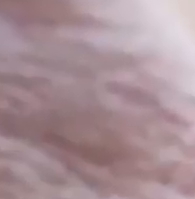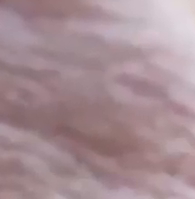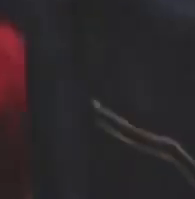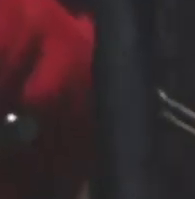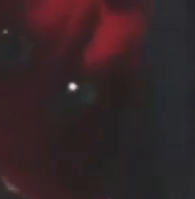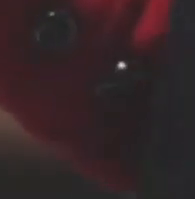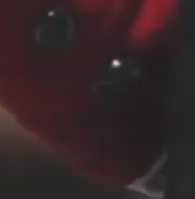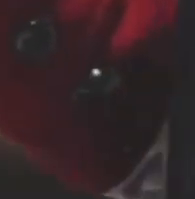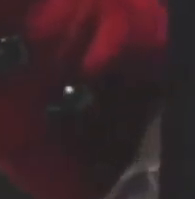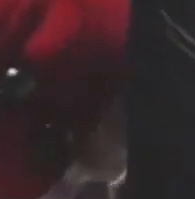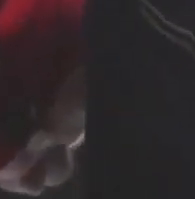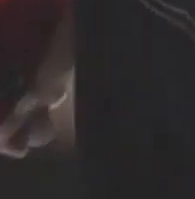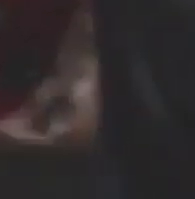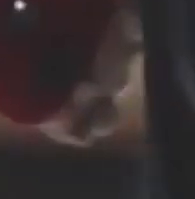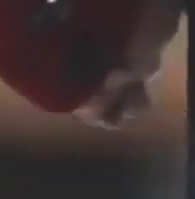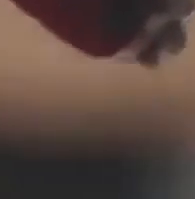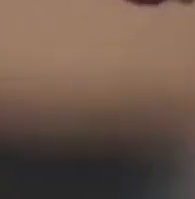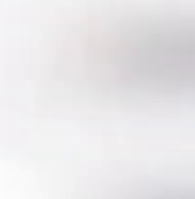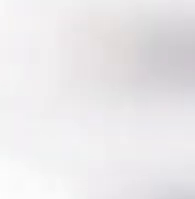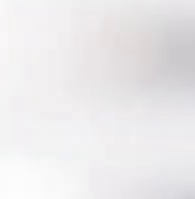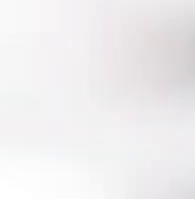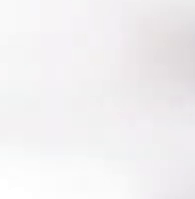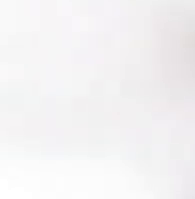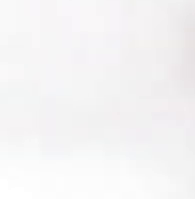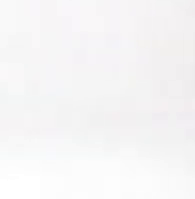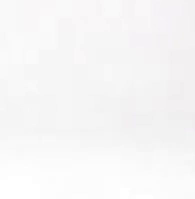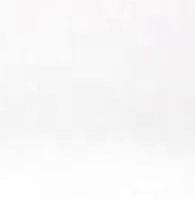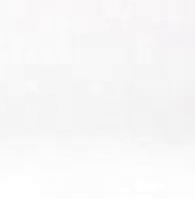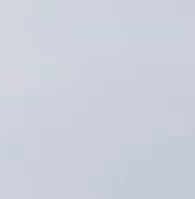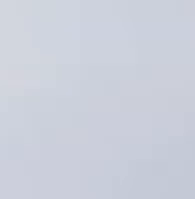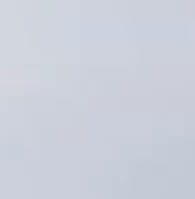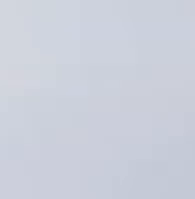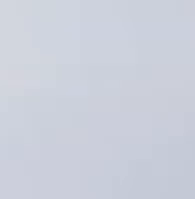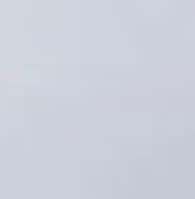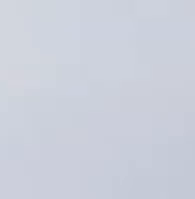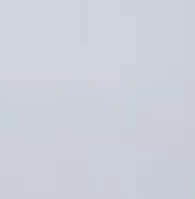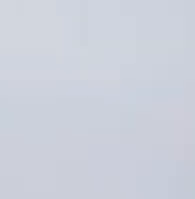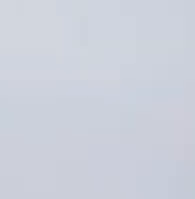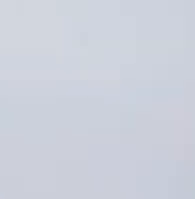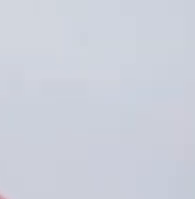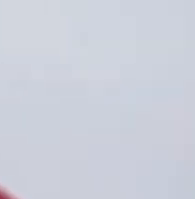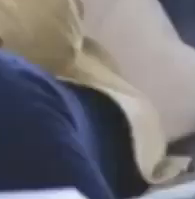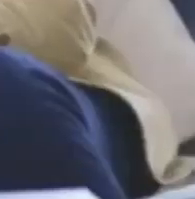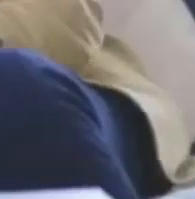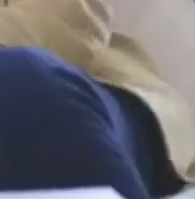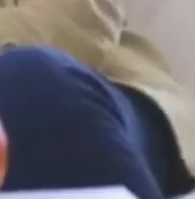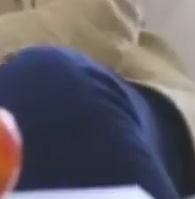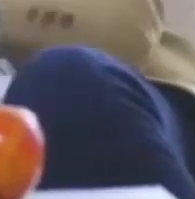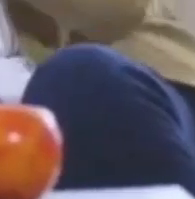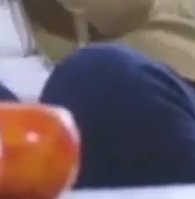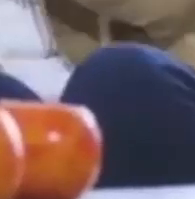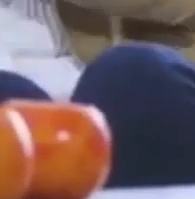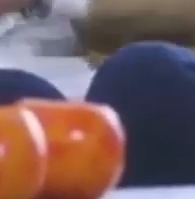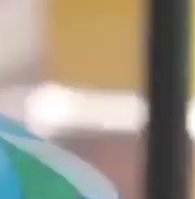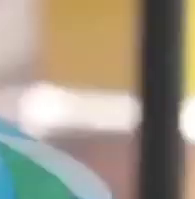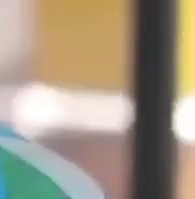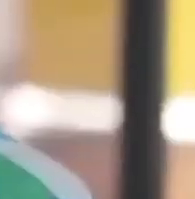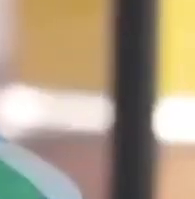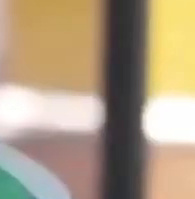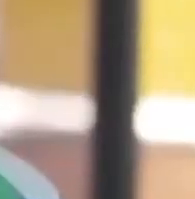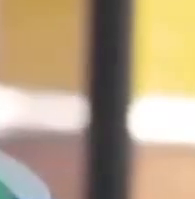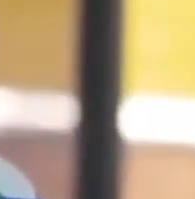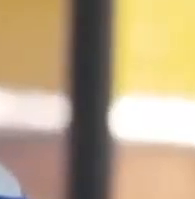Los adultos mayores son la población más vulnerable frente al coronavirus. Si vives con un adulto mayor, refuerza medidas de prevención en tu familia,